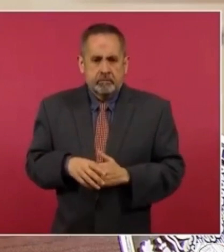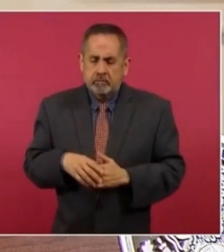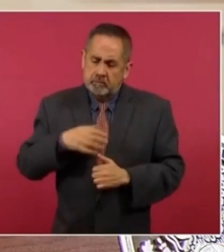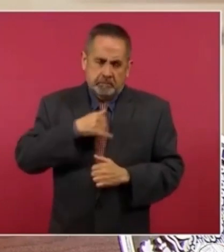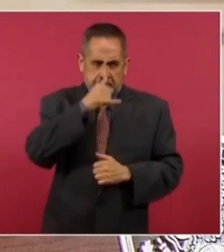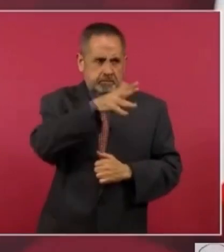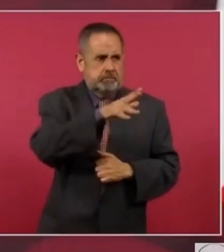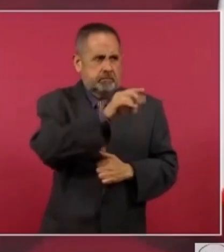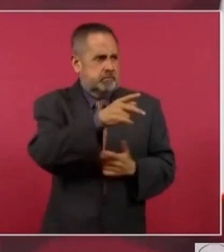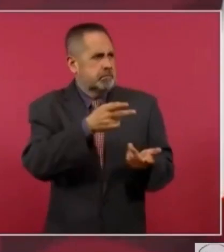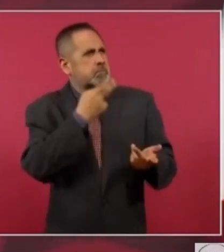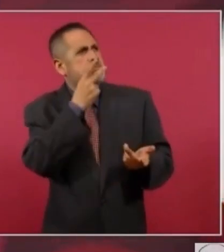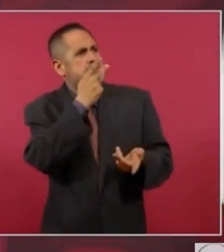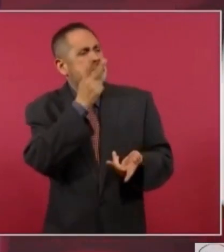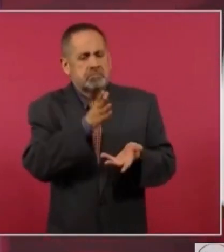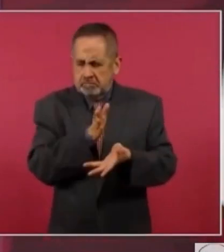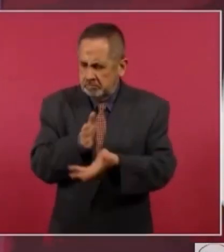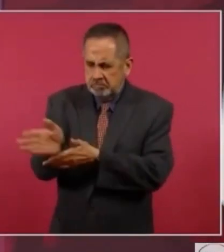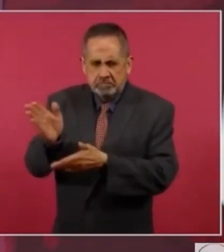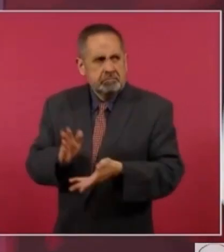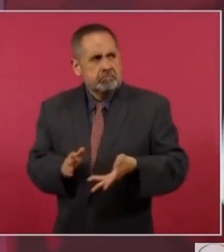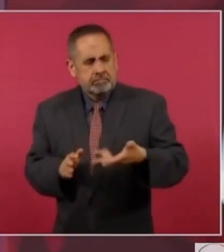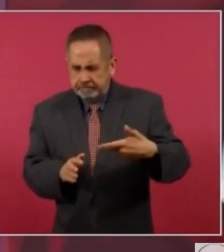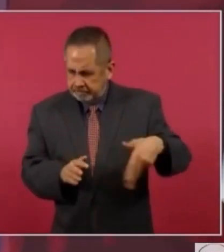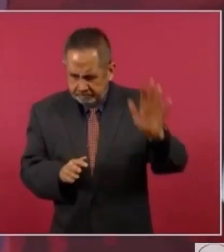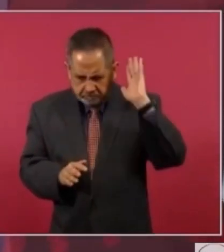protestando por esa declaración,